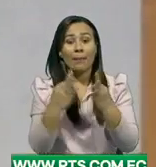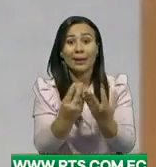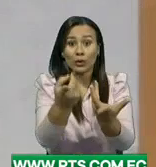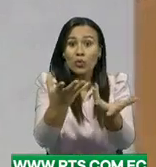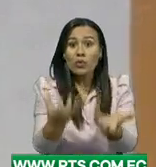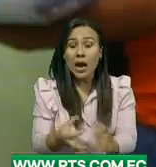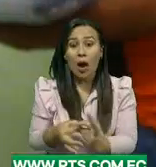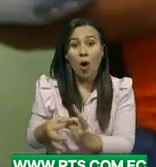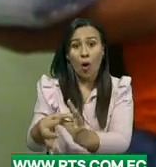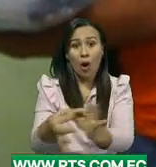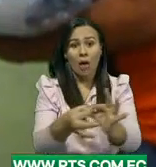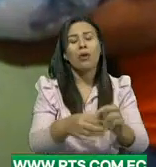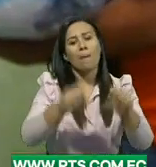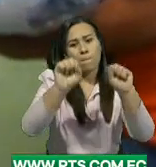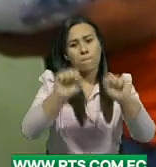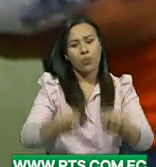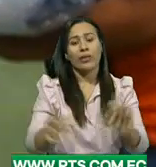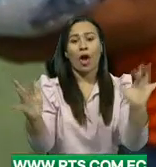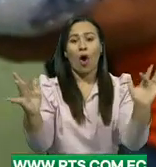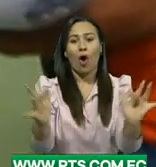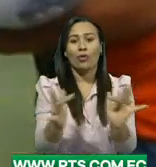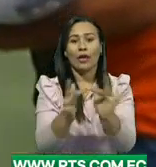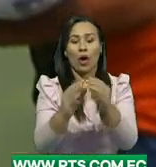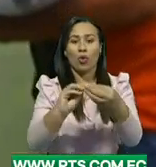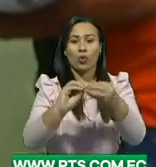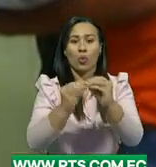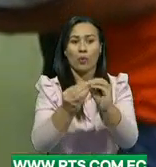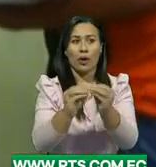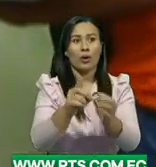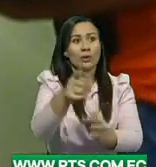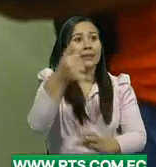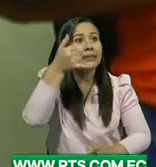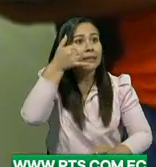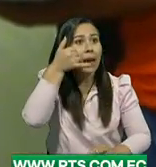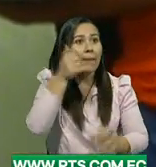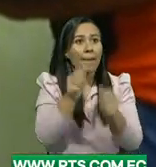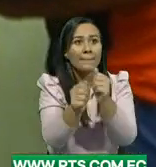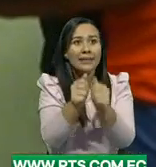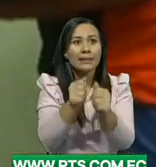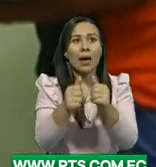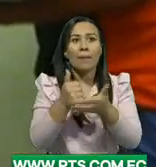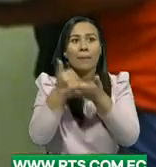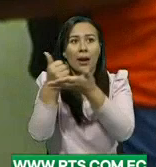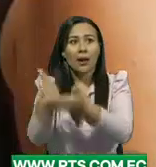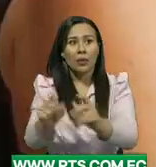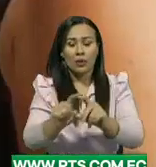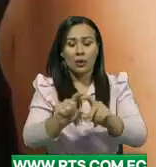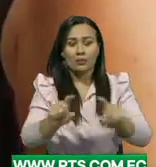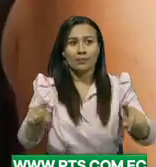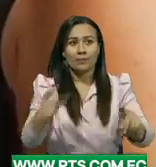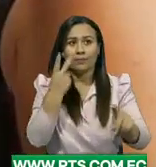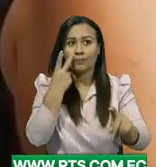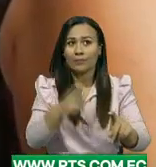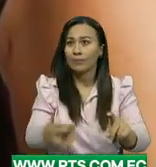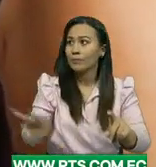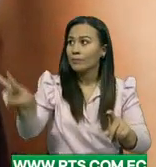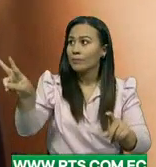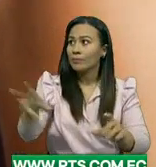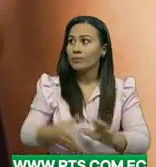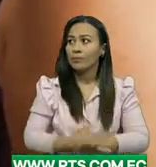sumarse a la ayuda humanitaria, puede contactarse a los números que aparecen en su pantalla, informó Adriana